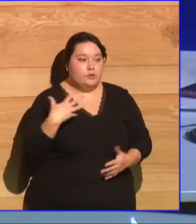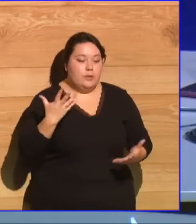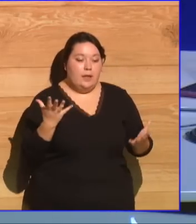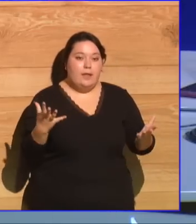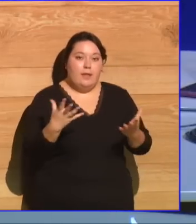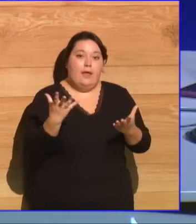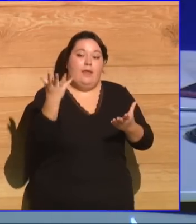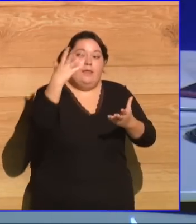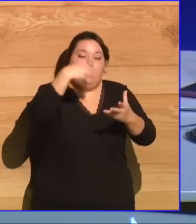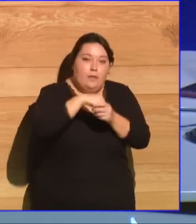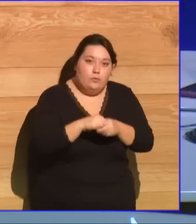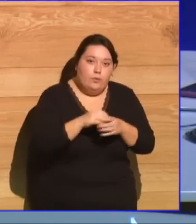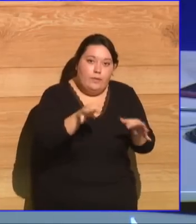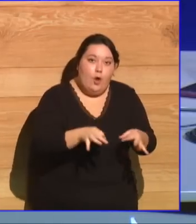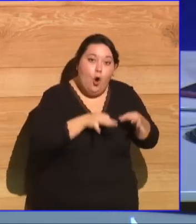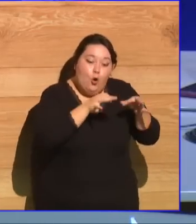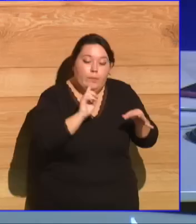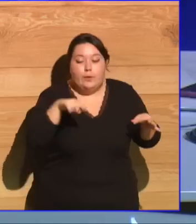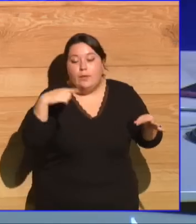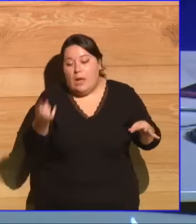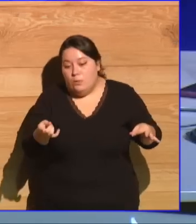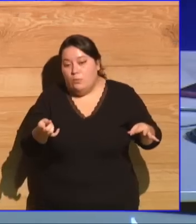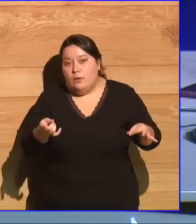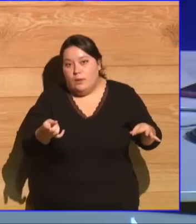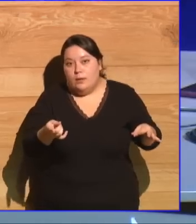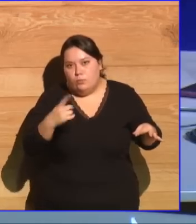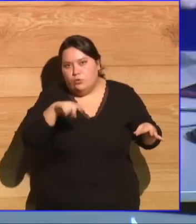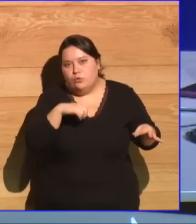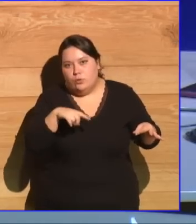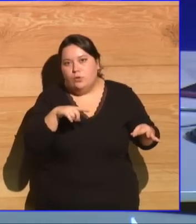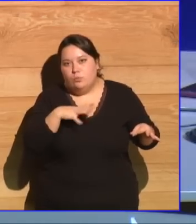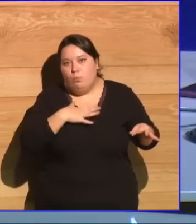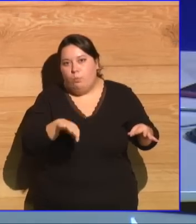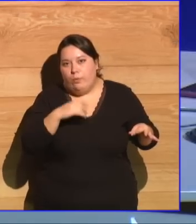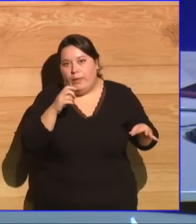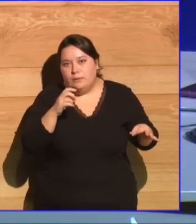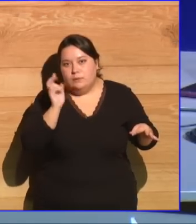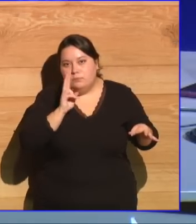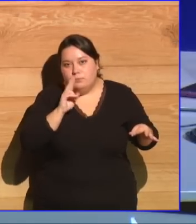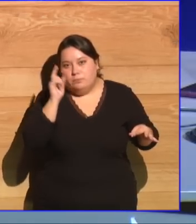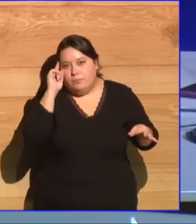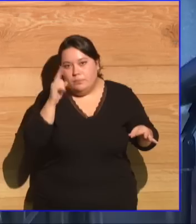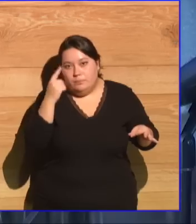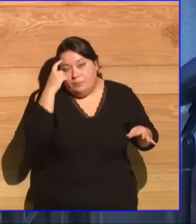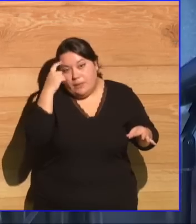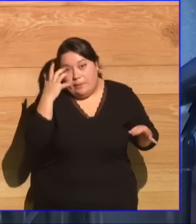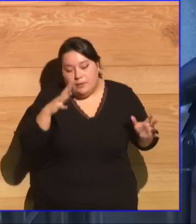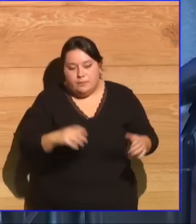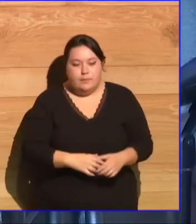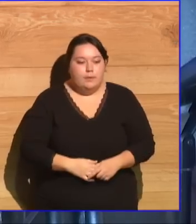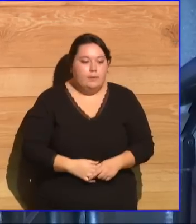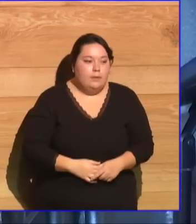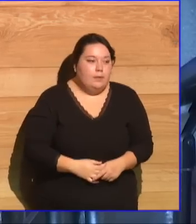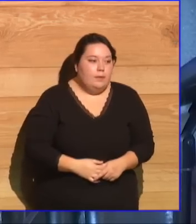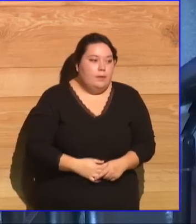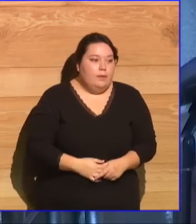de Always, porque no lo hemos presentado, No. pero luego vosotros sí que mentalmente podéis llevarlo ahí. Adelante, Juan. Hay un instante en el